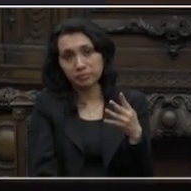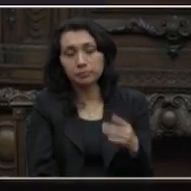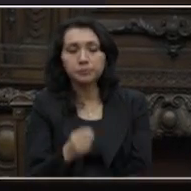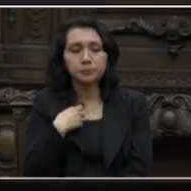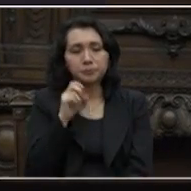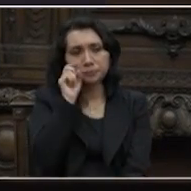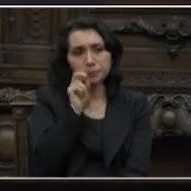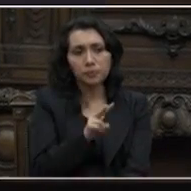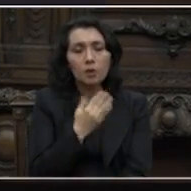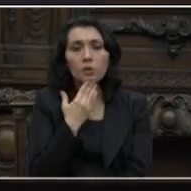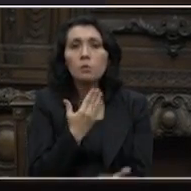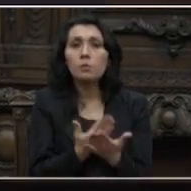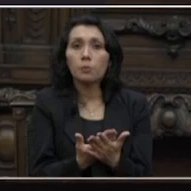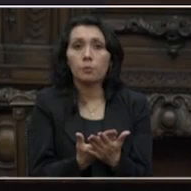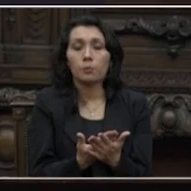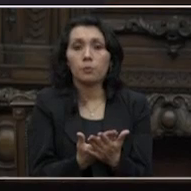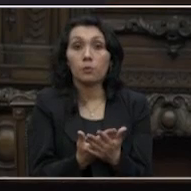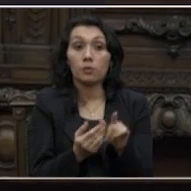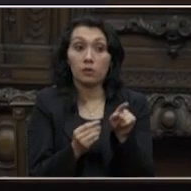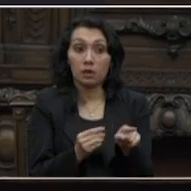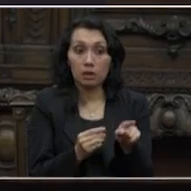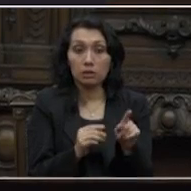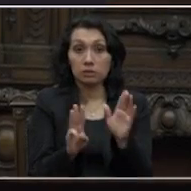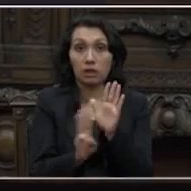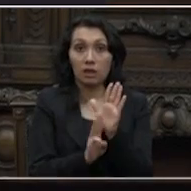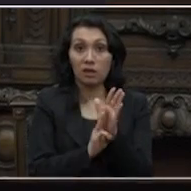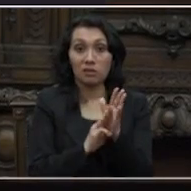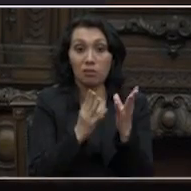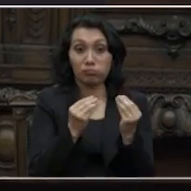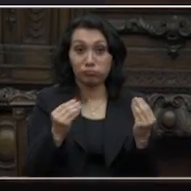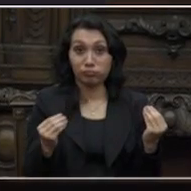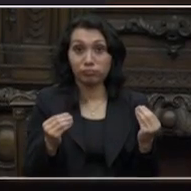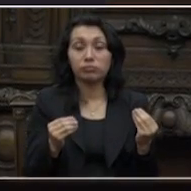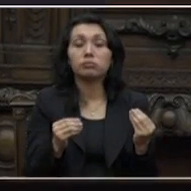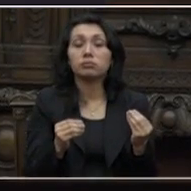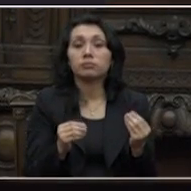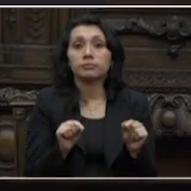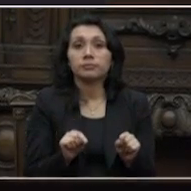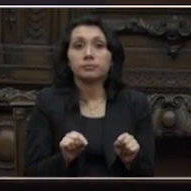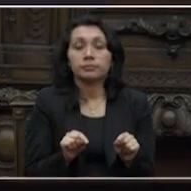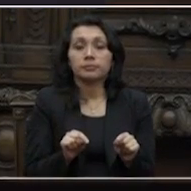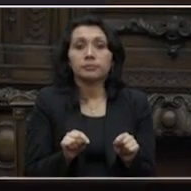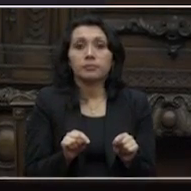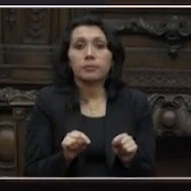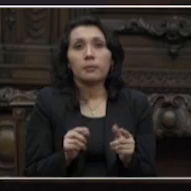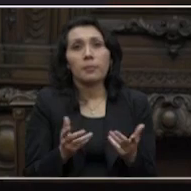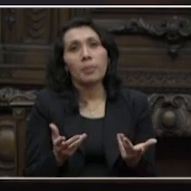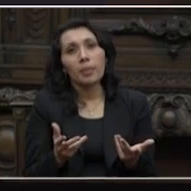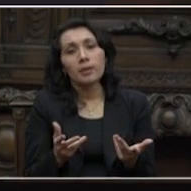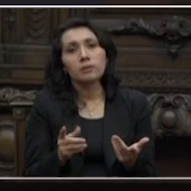mirar cuando estas identidades múltiples que